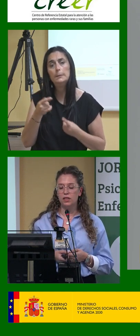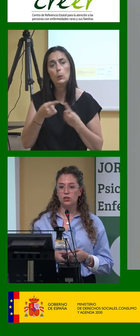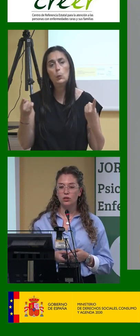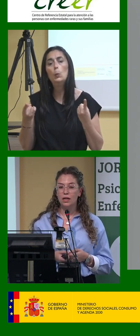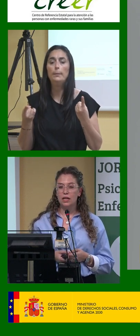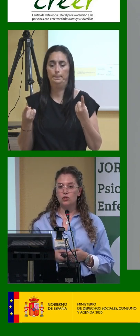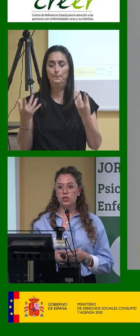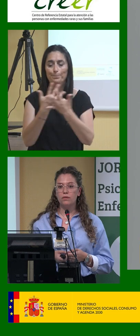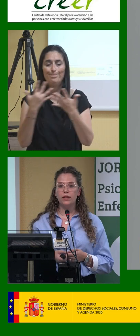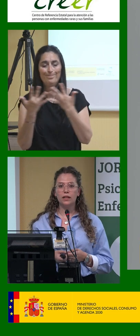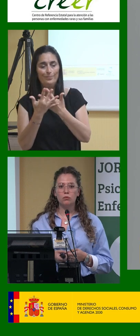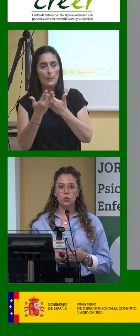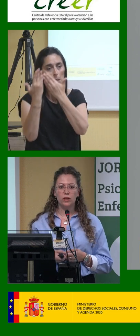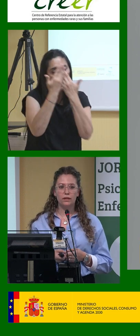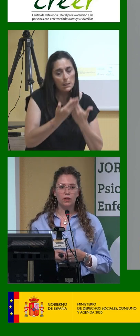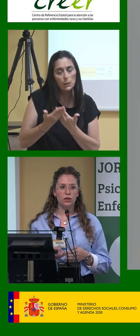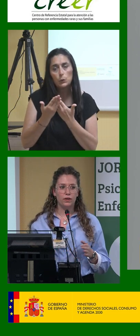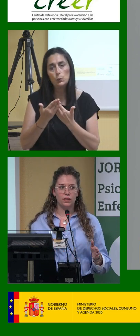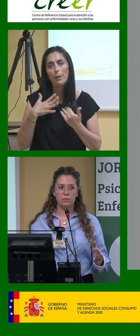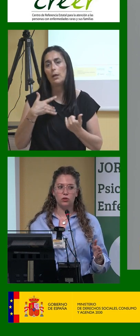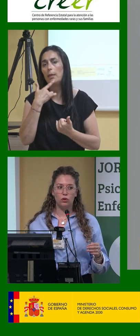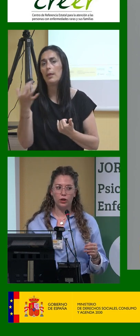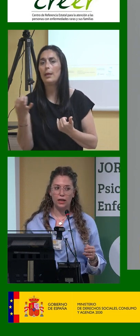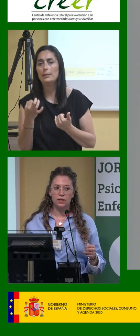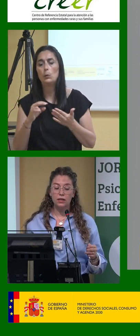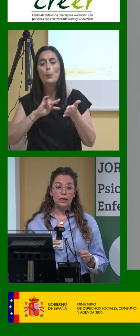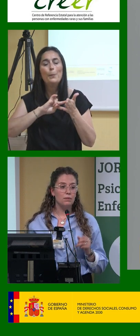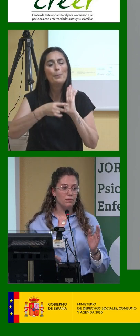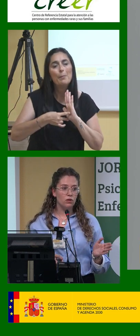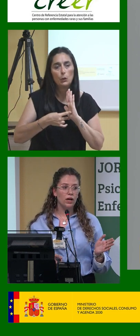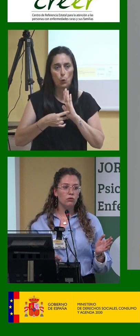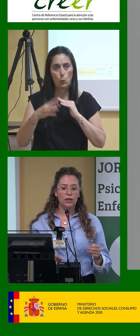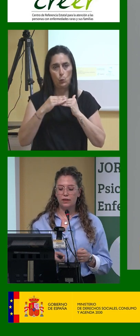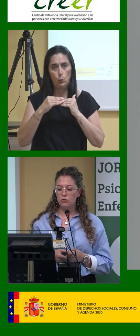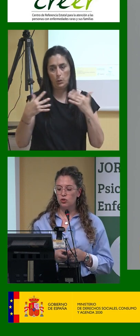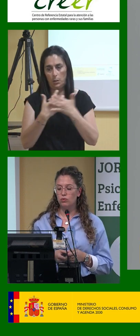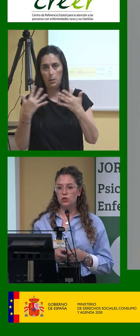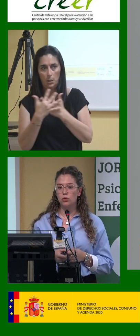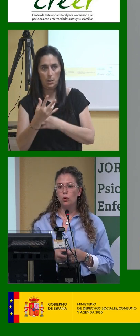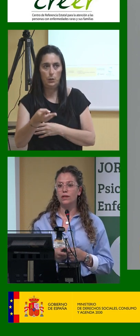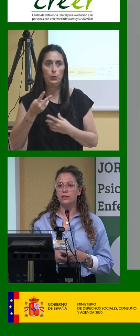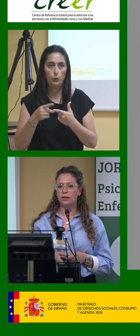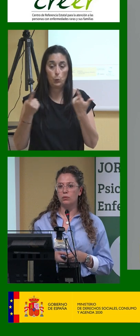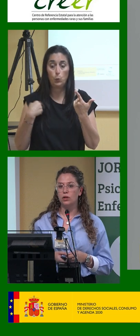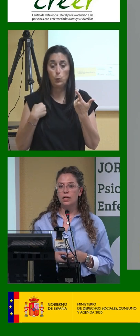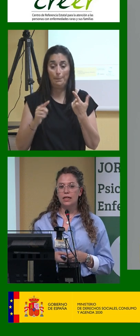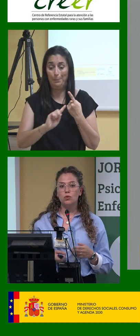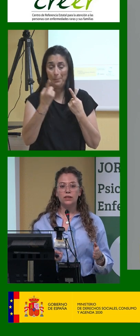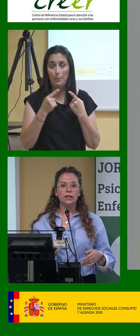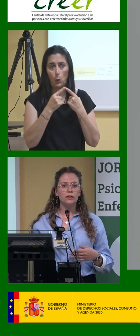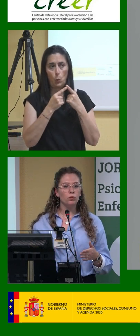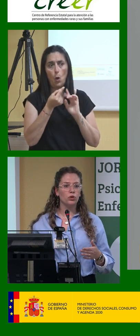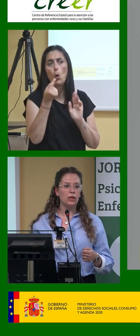de corte mixto. Esto significa que hemos utilizado diferentes metodologías. En primer lugar, utilizamos un estudio cuantitativo.